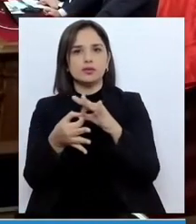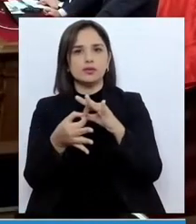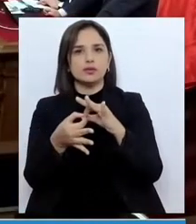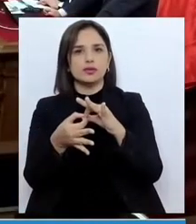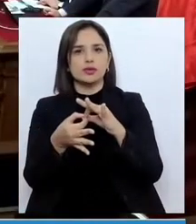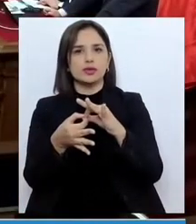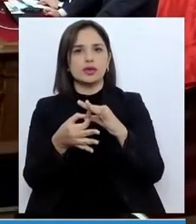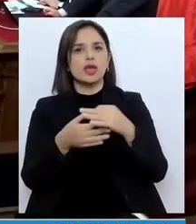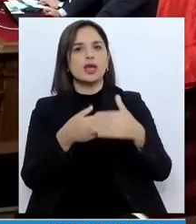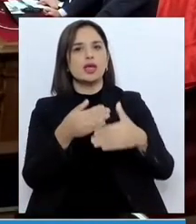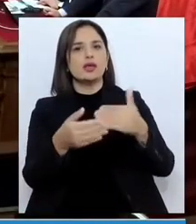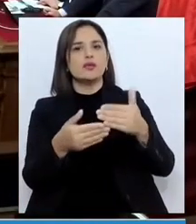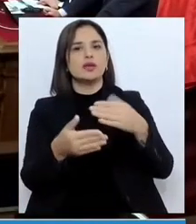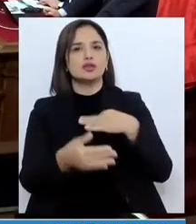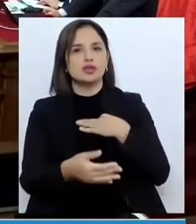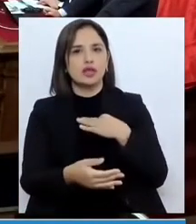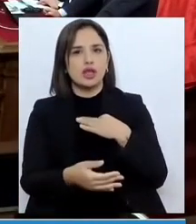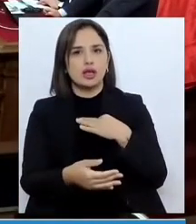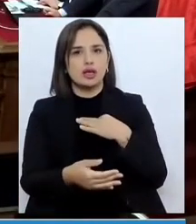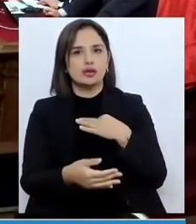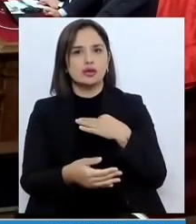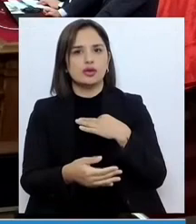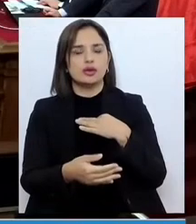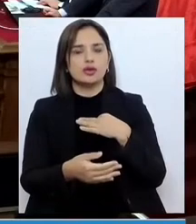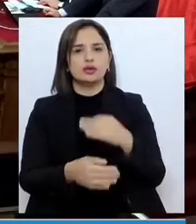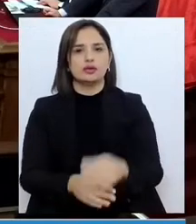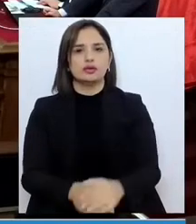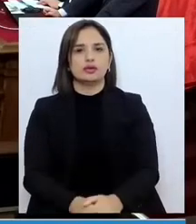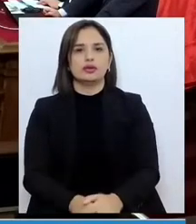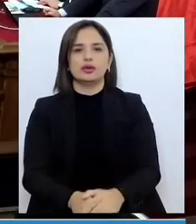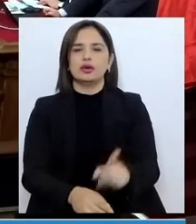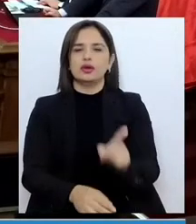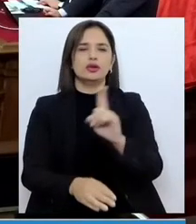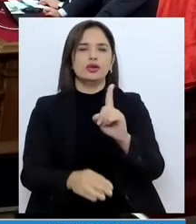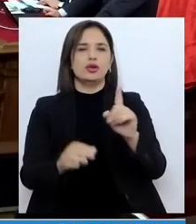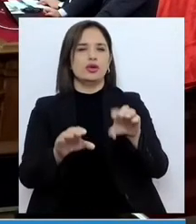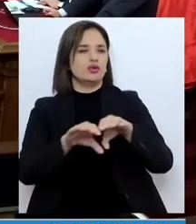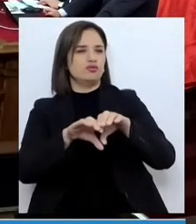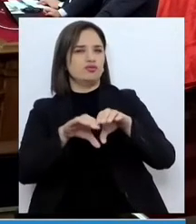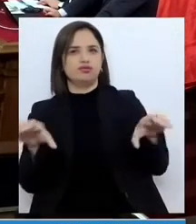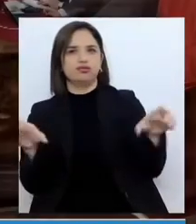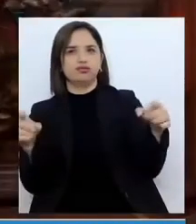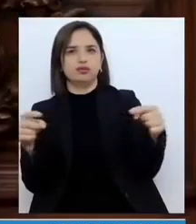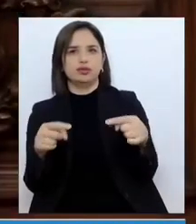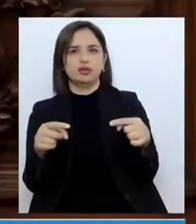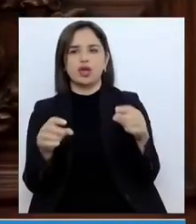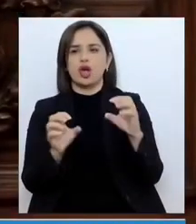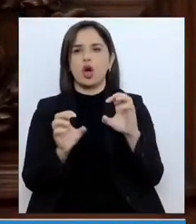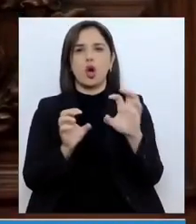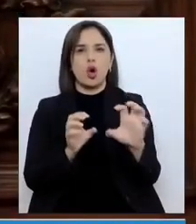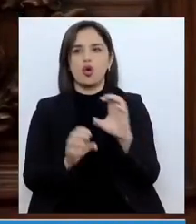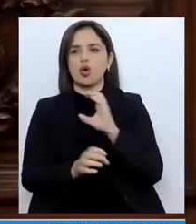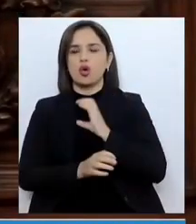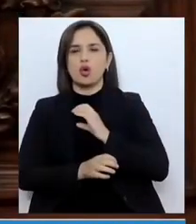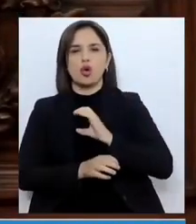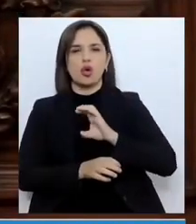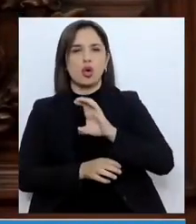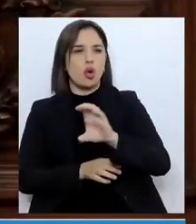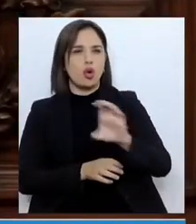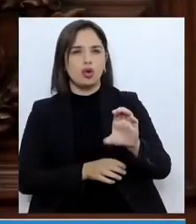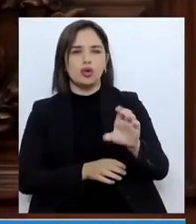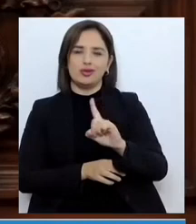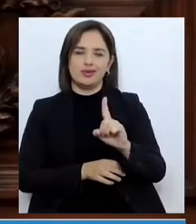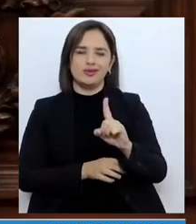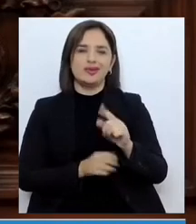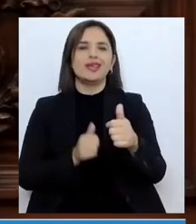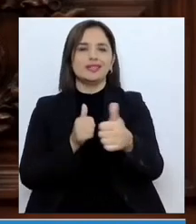ciudadano, lejos de sectarismos, lejos de odios, más cerca del amor y de la